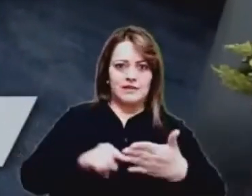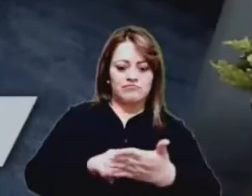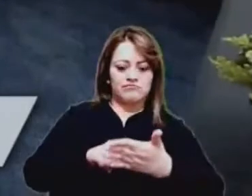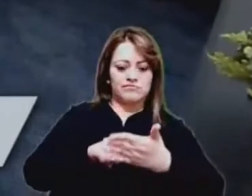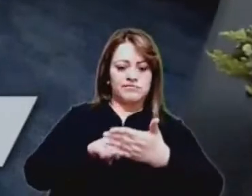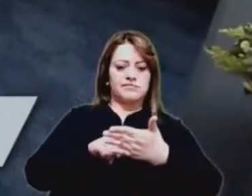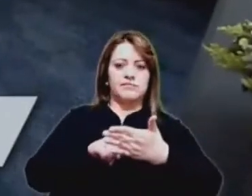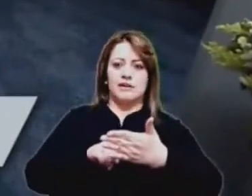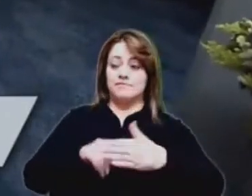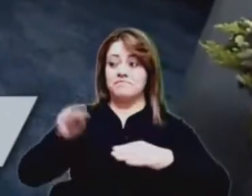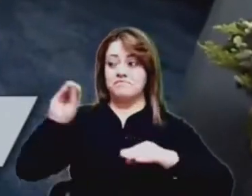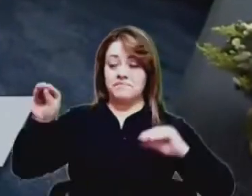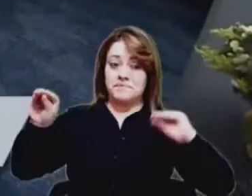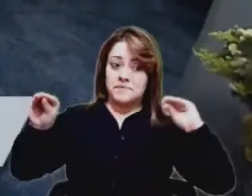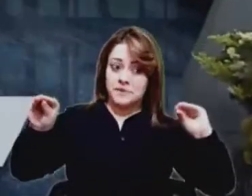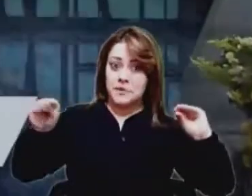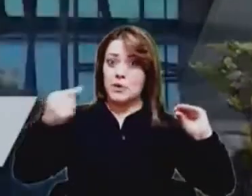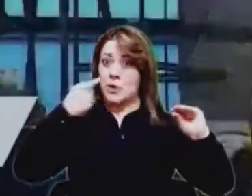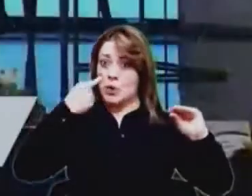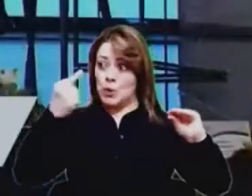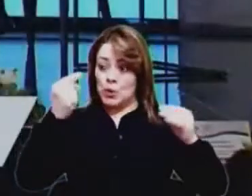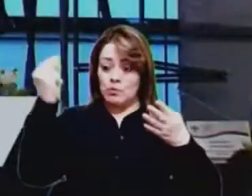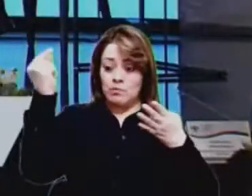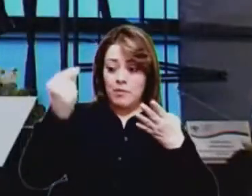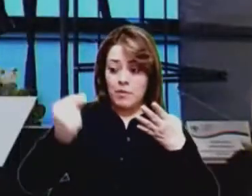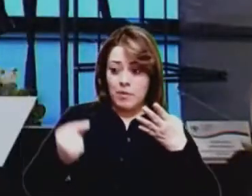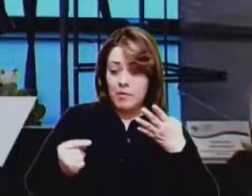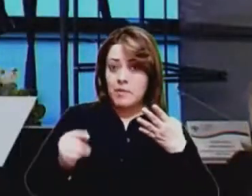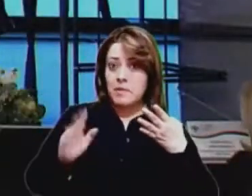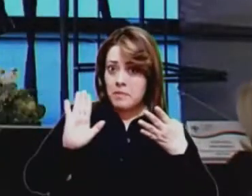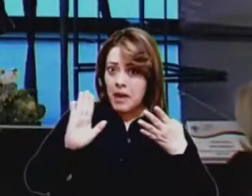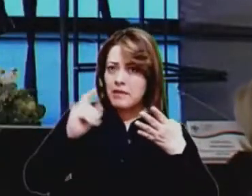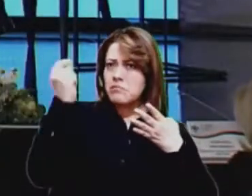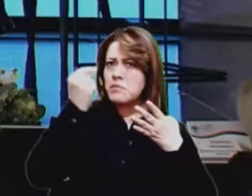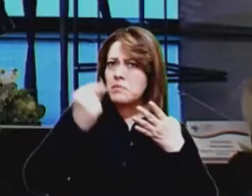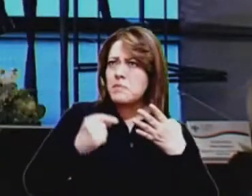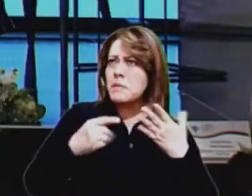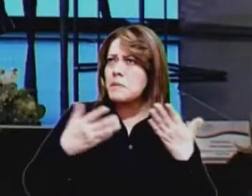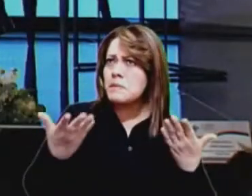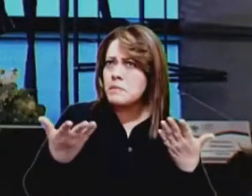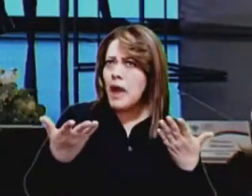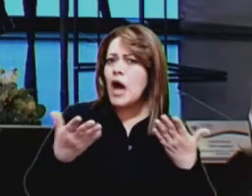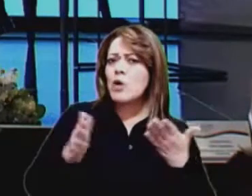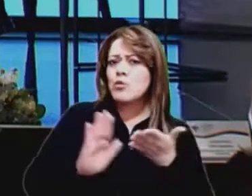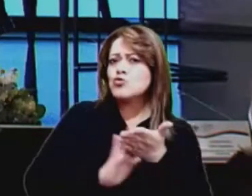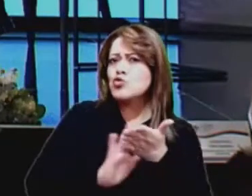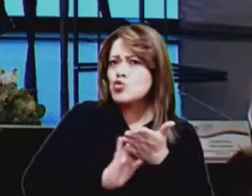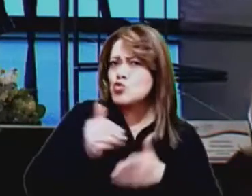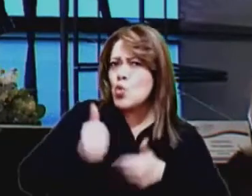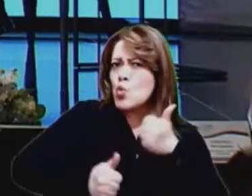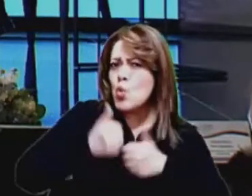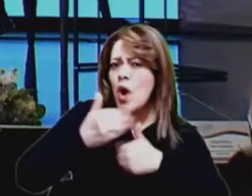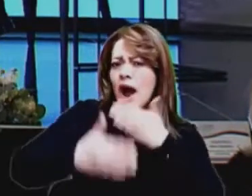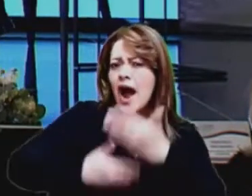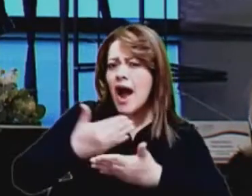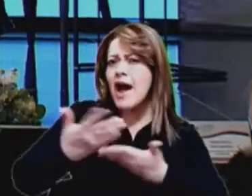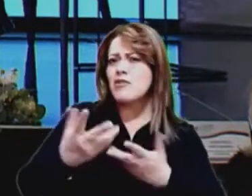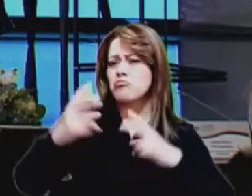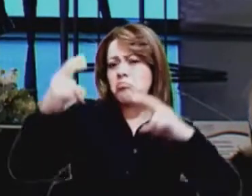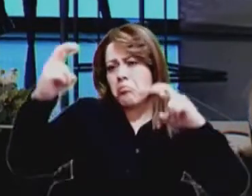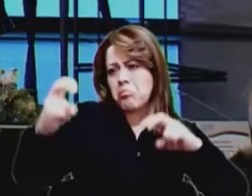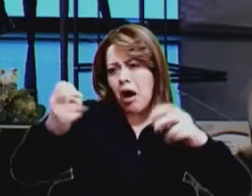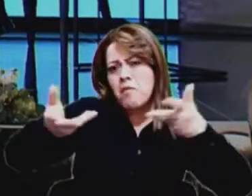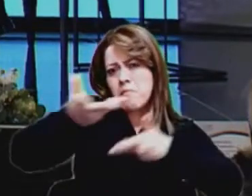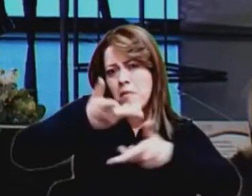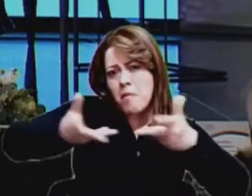mire aquí es conveniente que más bien lo arreglemos de otra manera nos sentemos en la mesa negociación